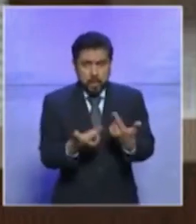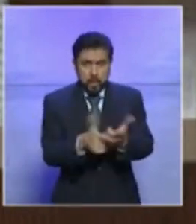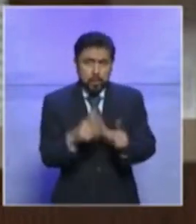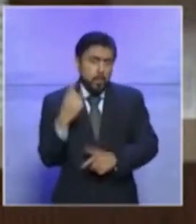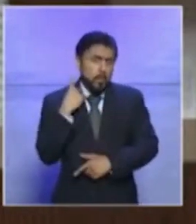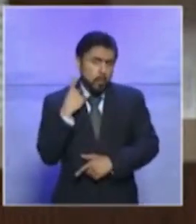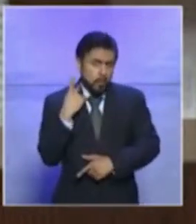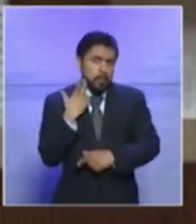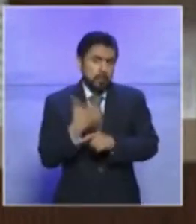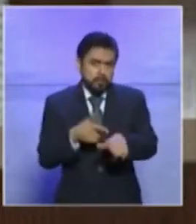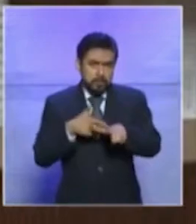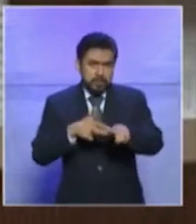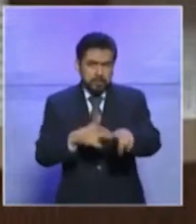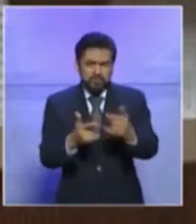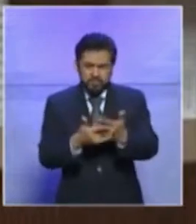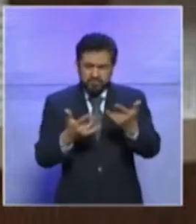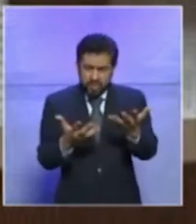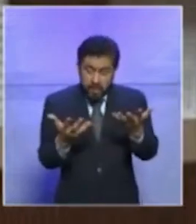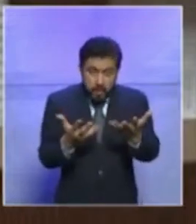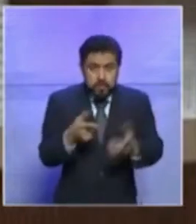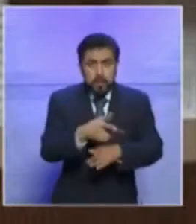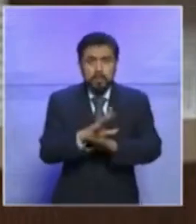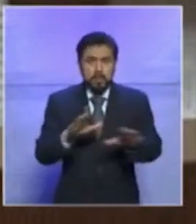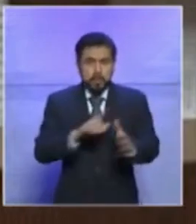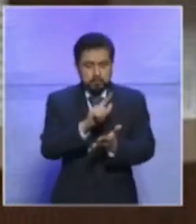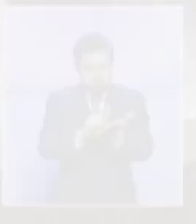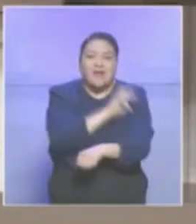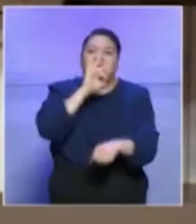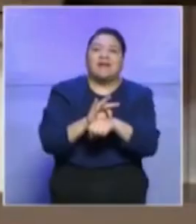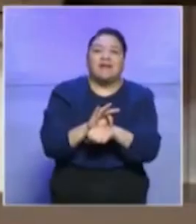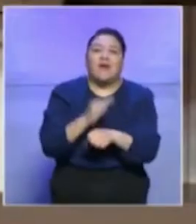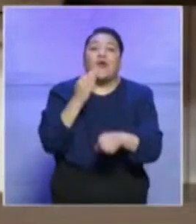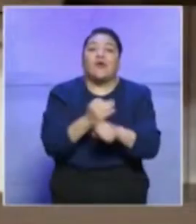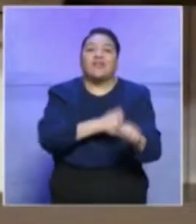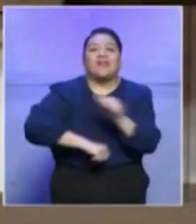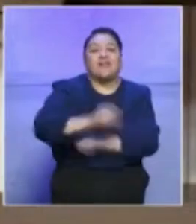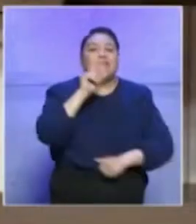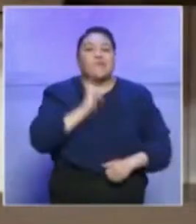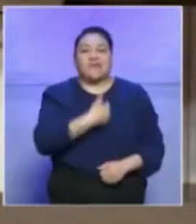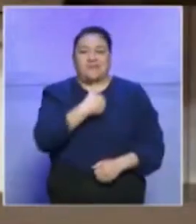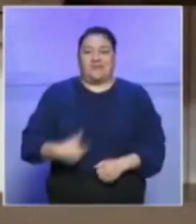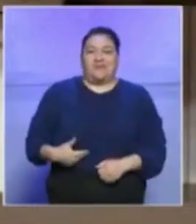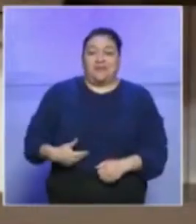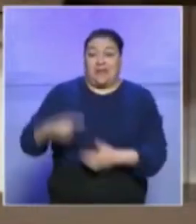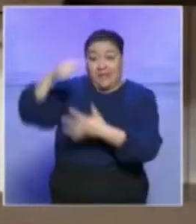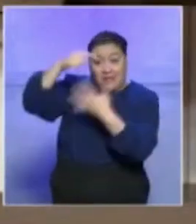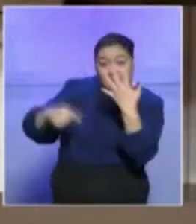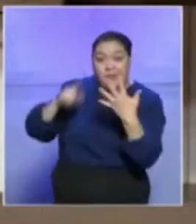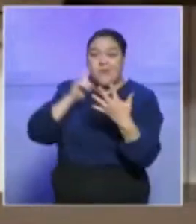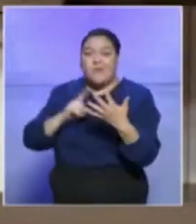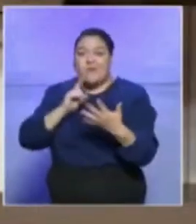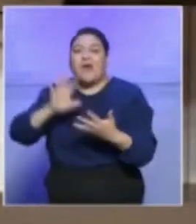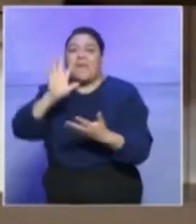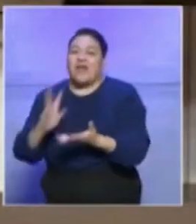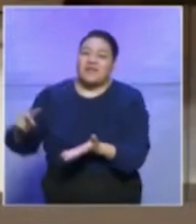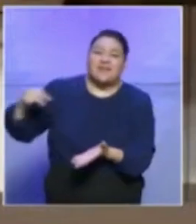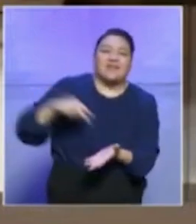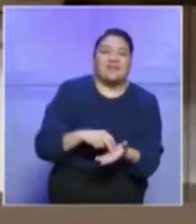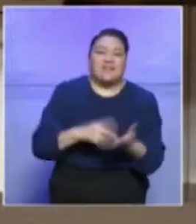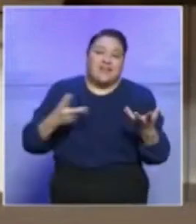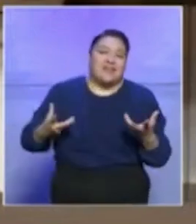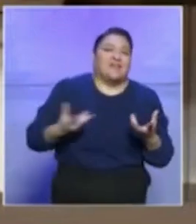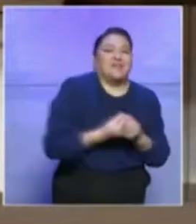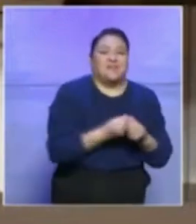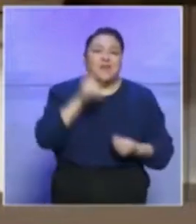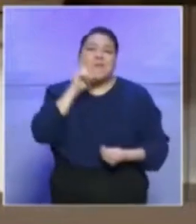Historia es constitucional y legalmente válido. Hoy, estas mujeres están presentes en este triunfo junto a la